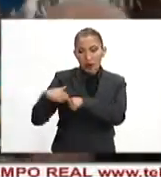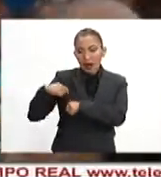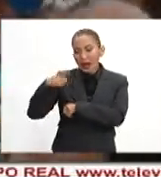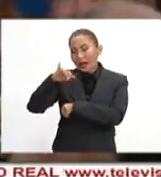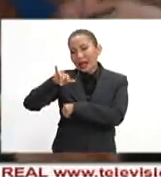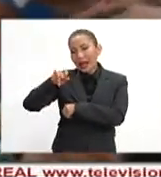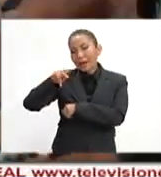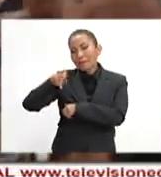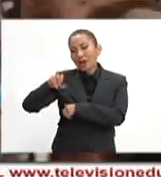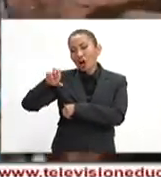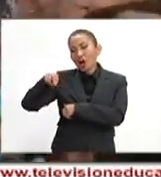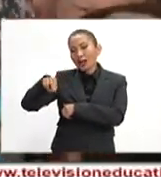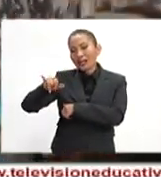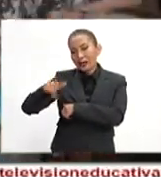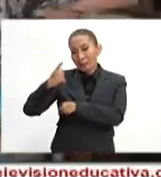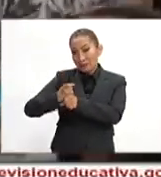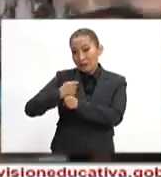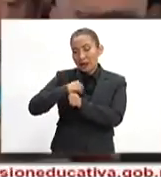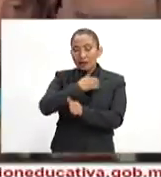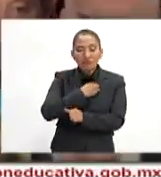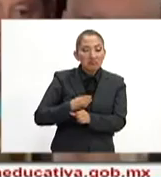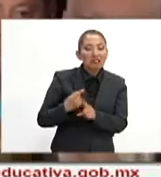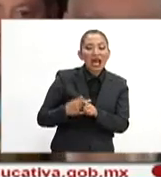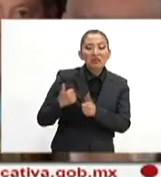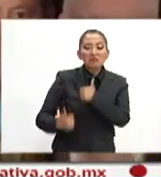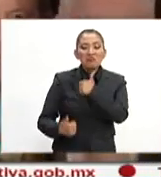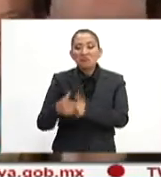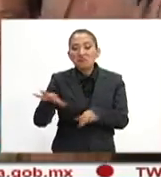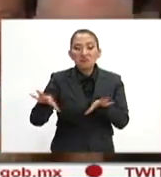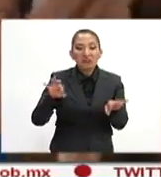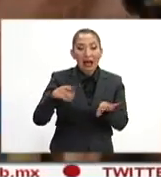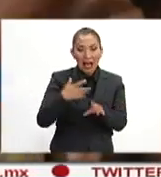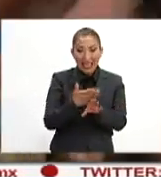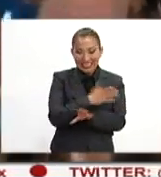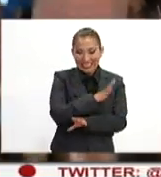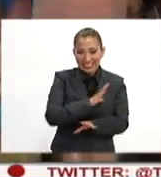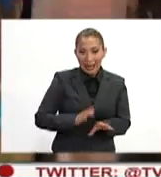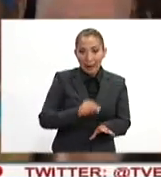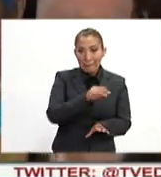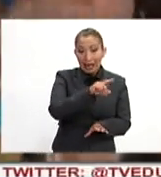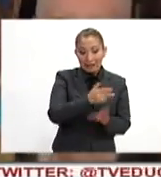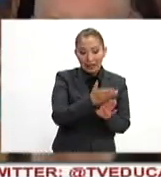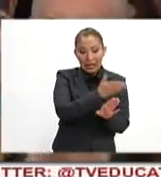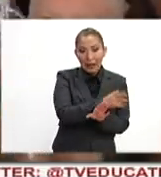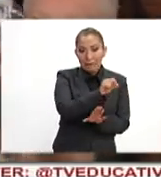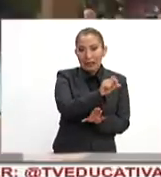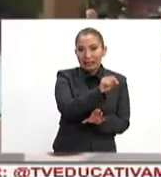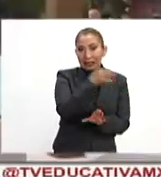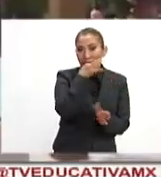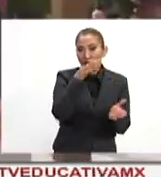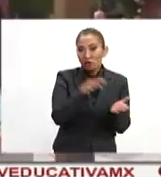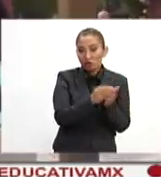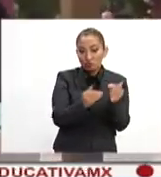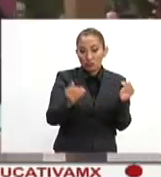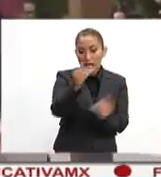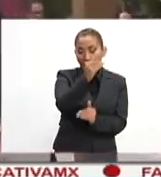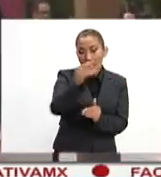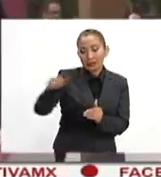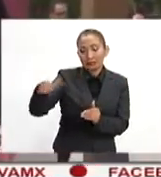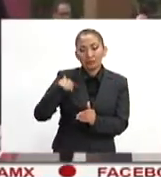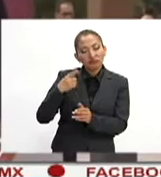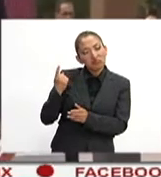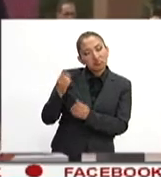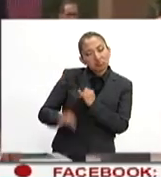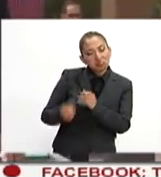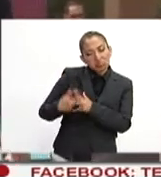Jeremy Corbyn por el puesto de primer ministro. Aunque al principio de la campaña May llevaba una ventaja de más de 20 puntos, bueno, las